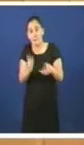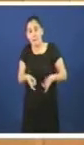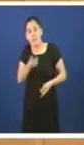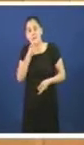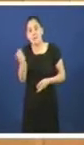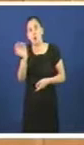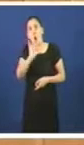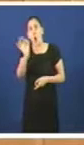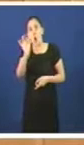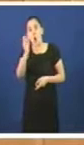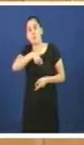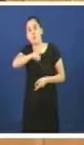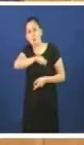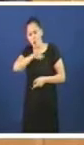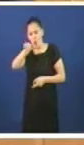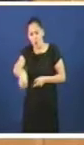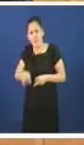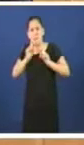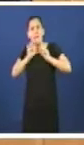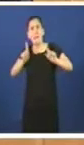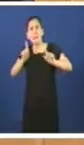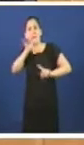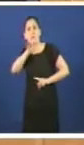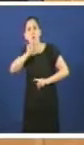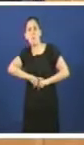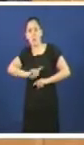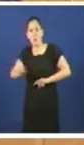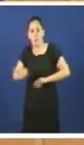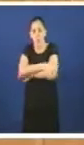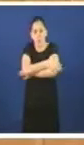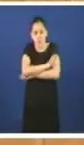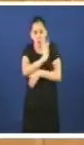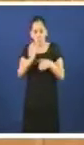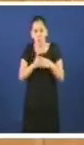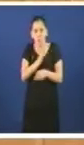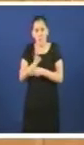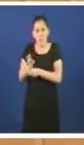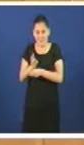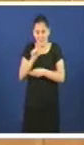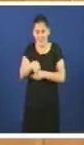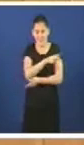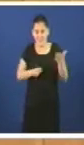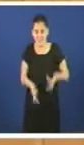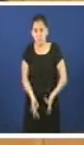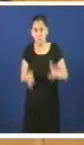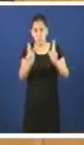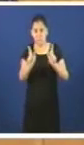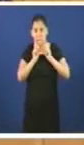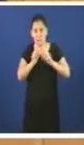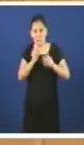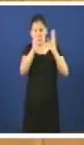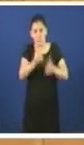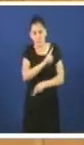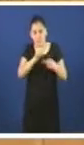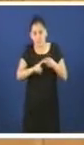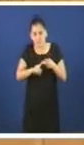está prohibido tenemos un gobierno del partido popular que permite que en galicia fíjense ustedes además las matemáticas de física de